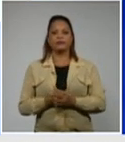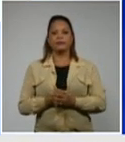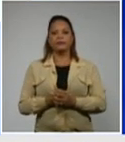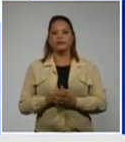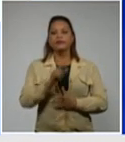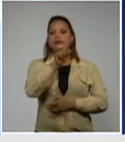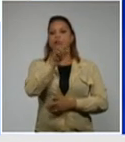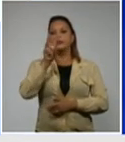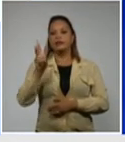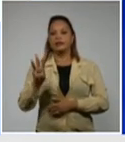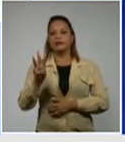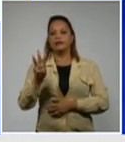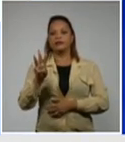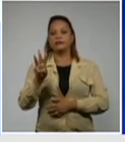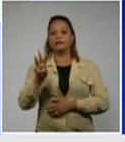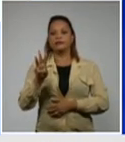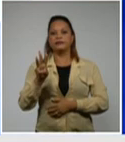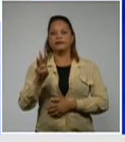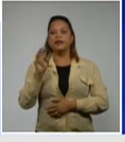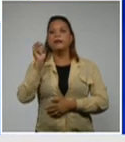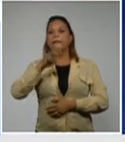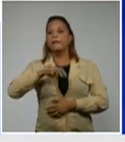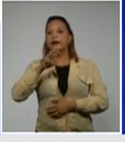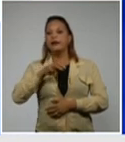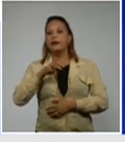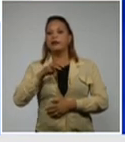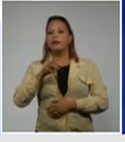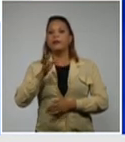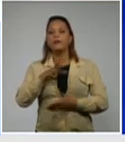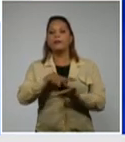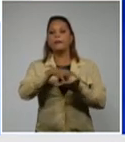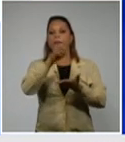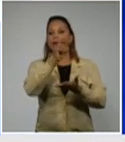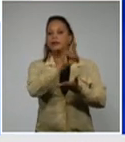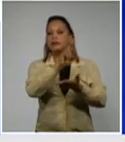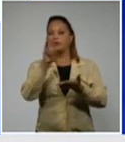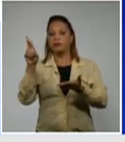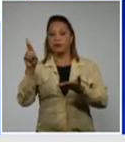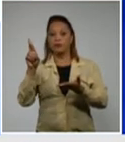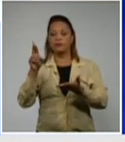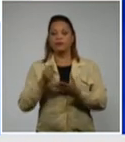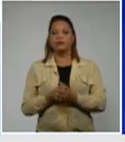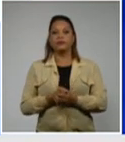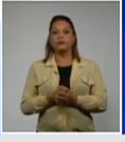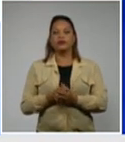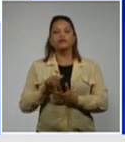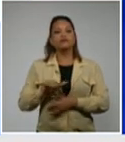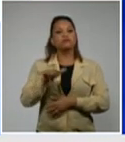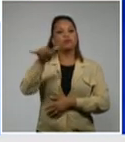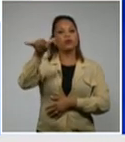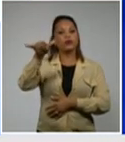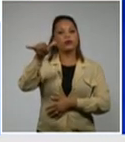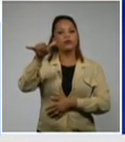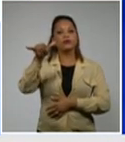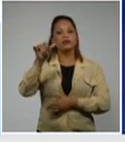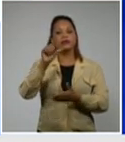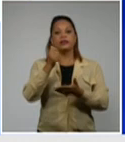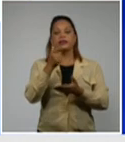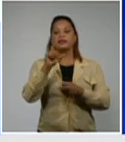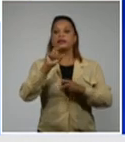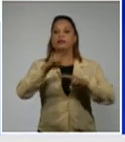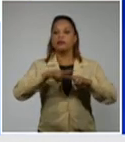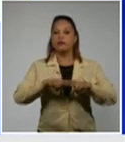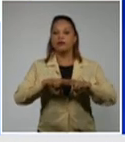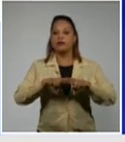casos, de Marianao, de Plaza de la Revolución, de Boyeros y de Centro Habana y de San Miguel